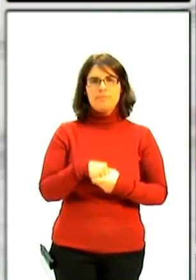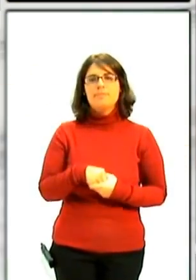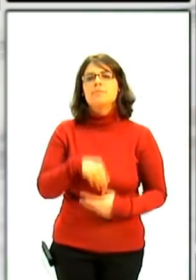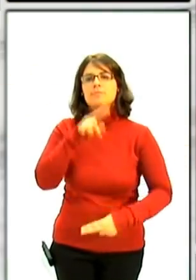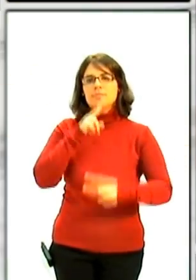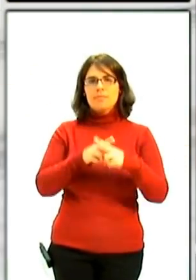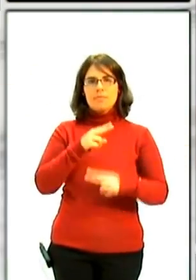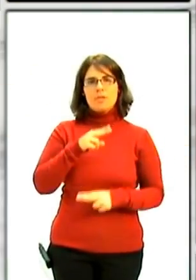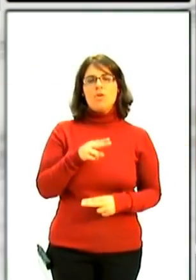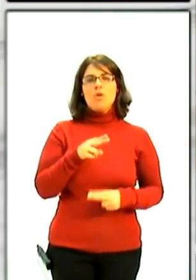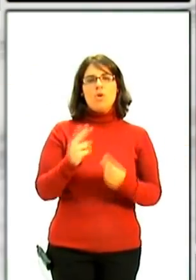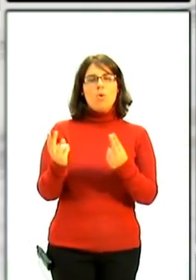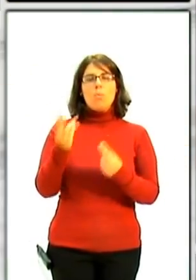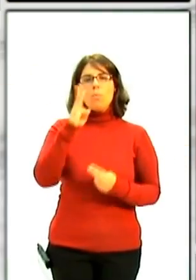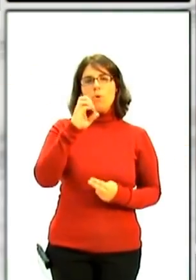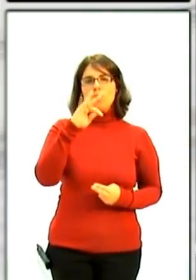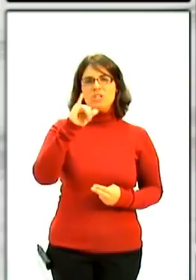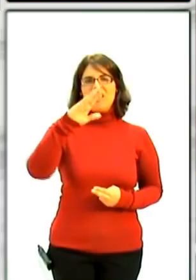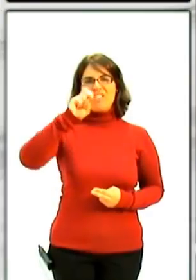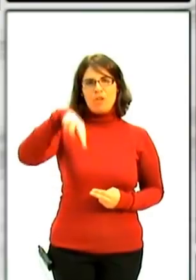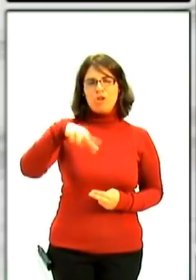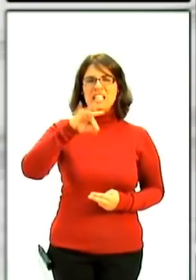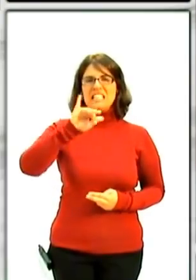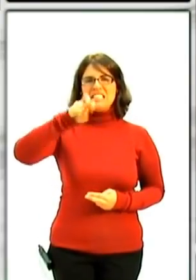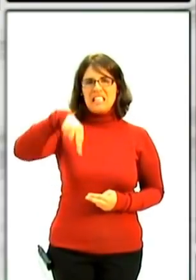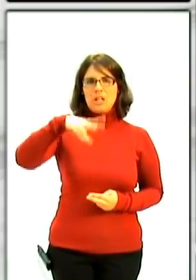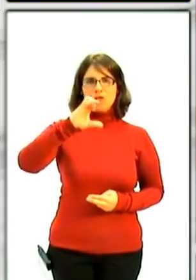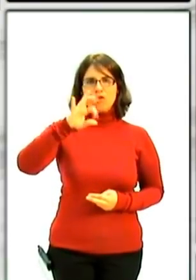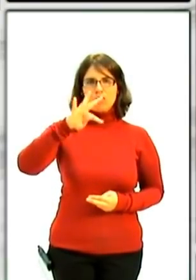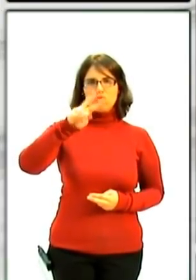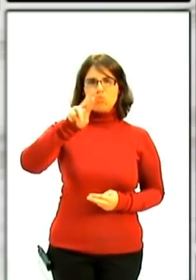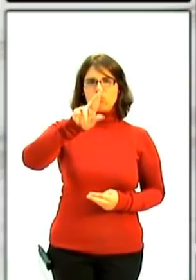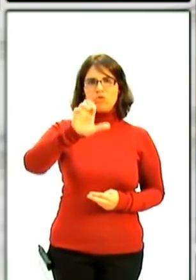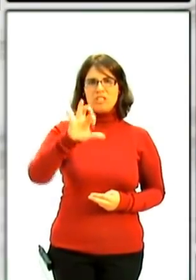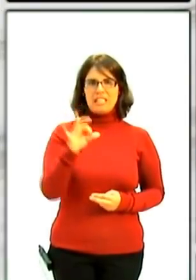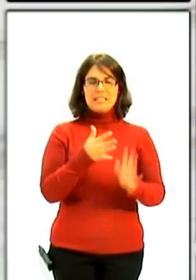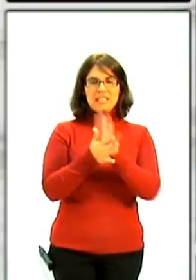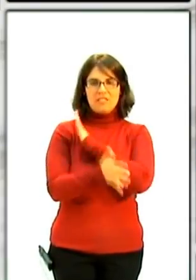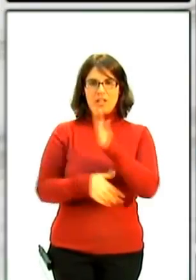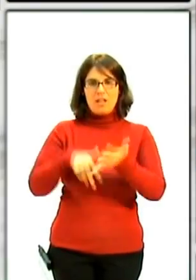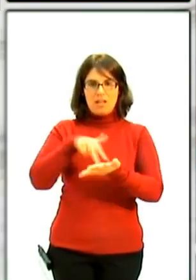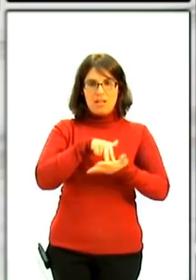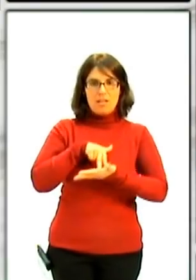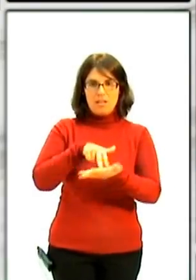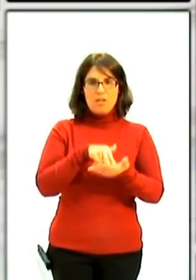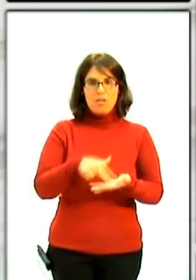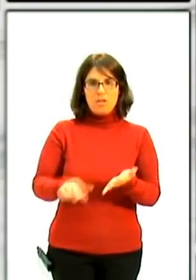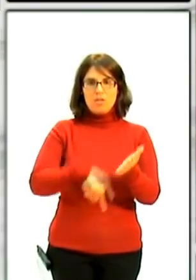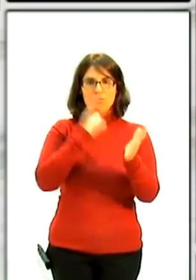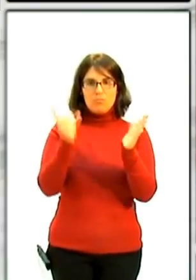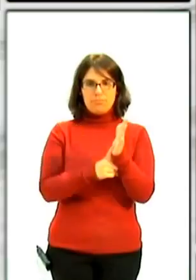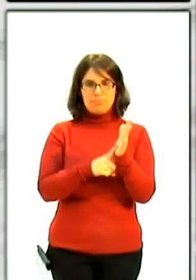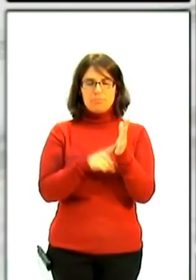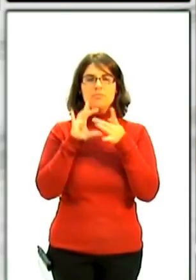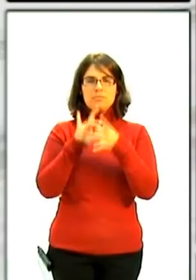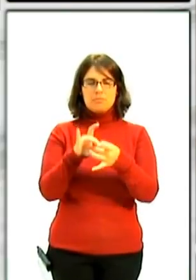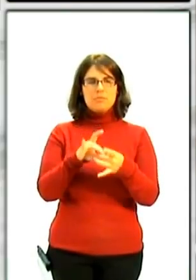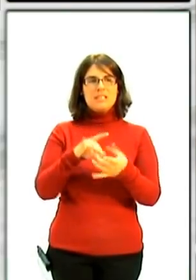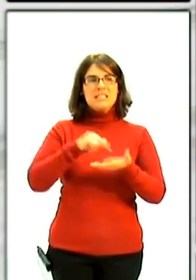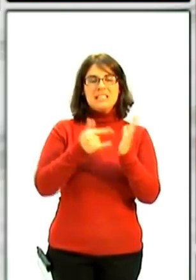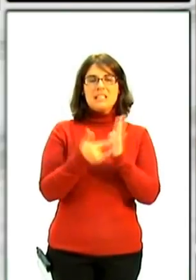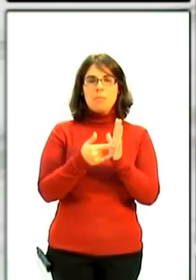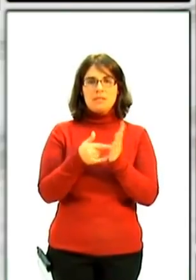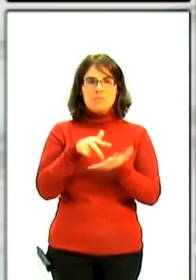denomina posición sin costuras, o sea que permite tener una posición, integrar con sistemas de posición en el exterior y con sistemas de posición